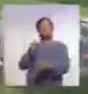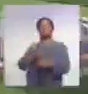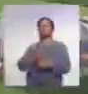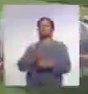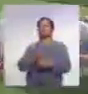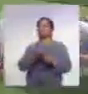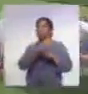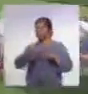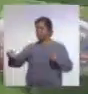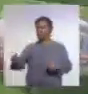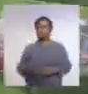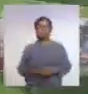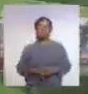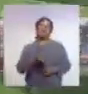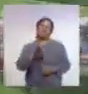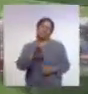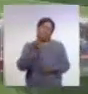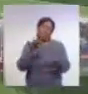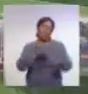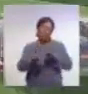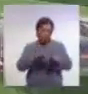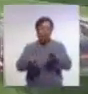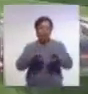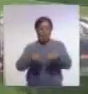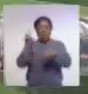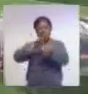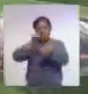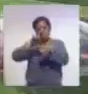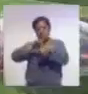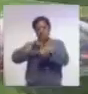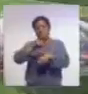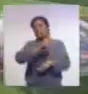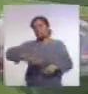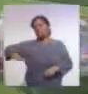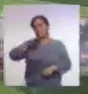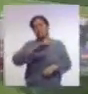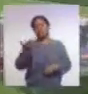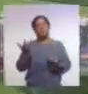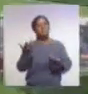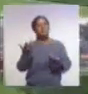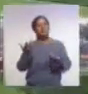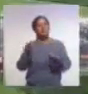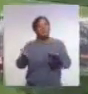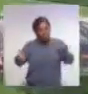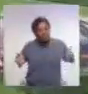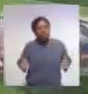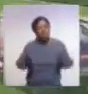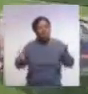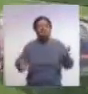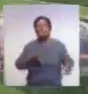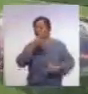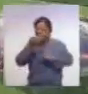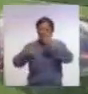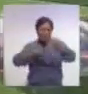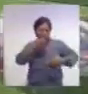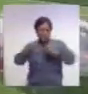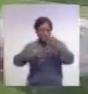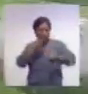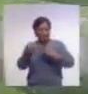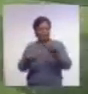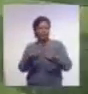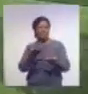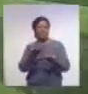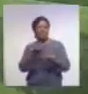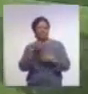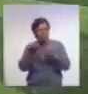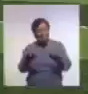trabajamos. Ese es el objetivo, de que nosotros estamos trabajando día a día con los chicos y motivarlos, darles esa pasión que también ellos tienen en el fútbol y buscar